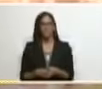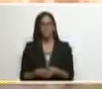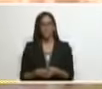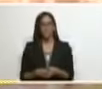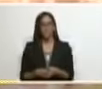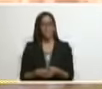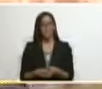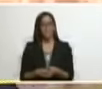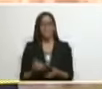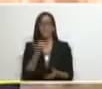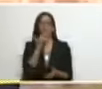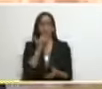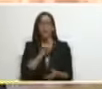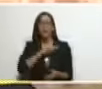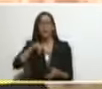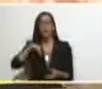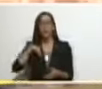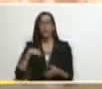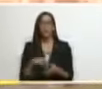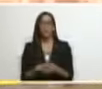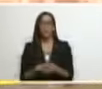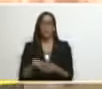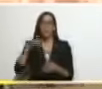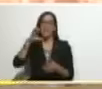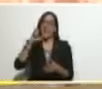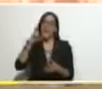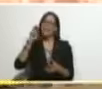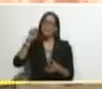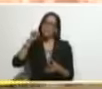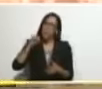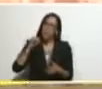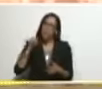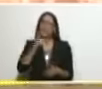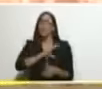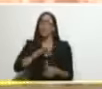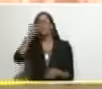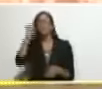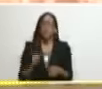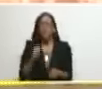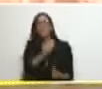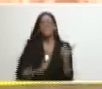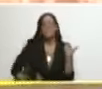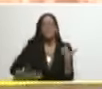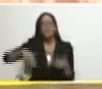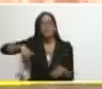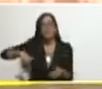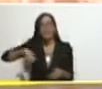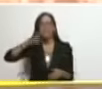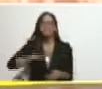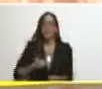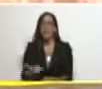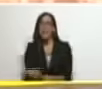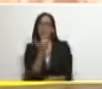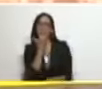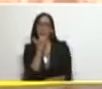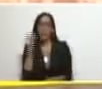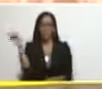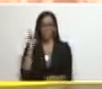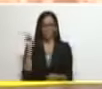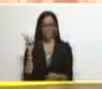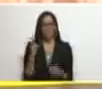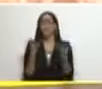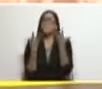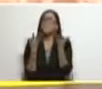Se equivocaron con nosotros. La ExxonMobil, el Comando Sur y el presidente de Guyana está equivocado con Venezuela.